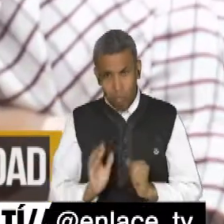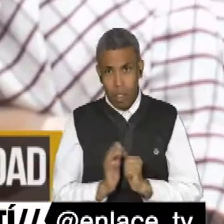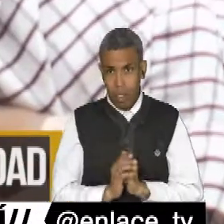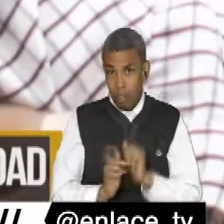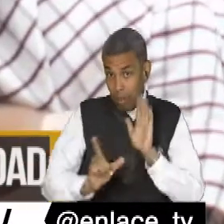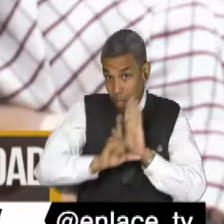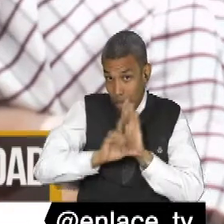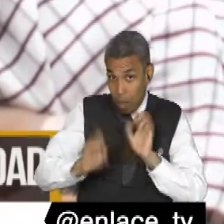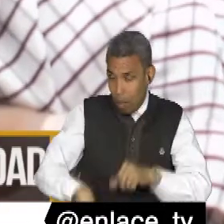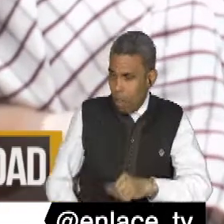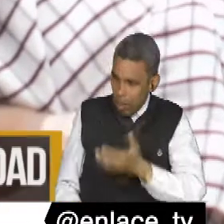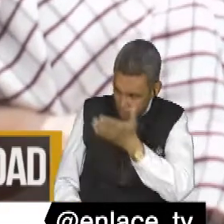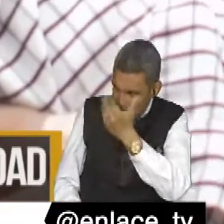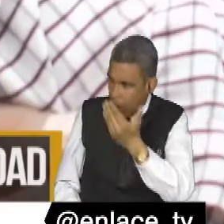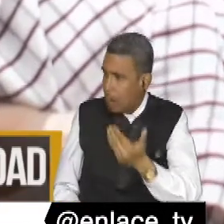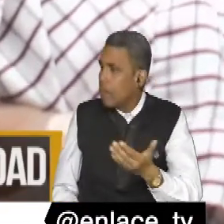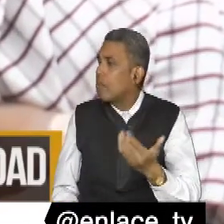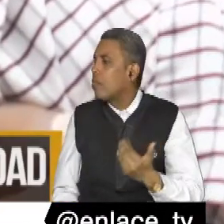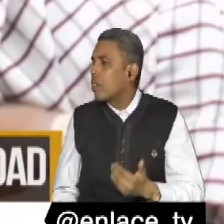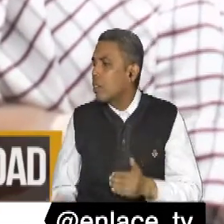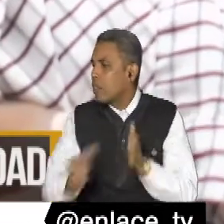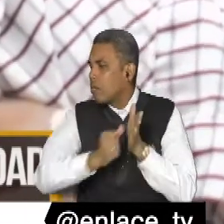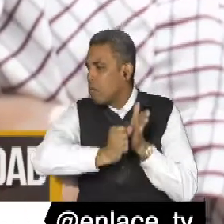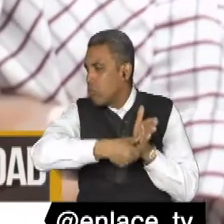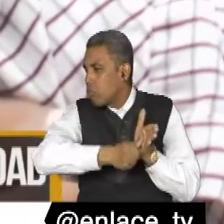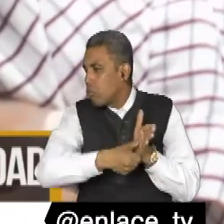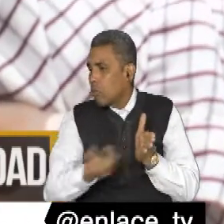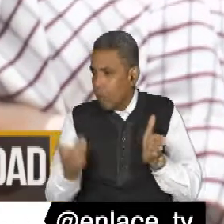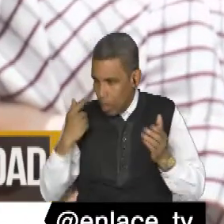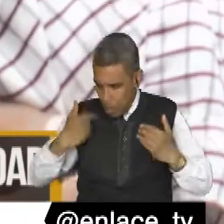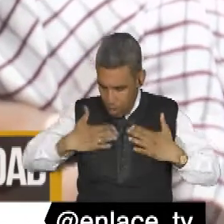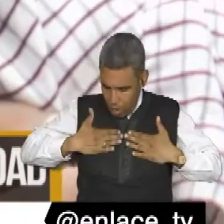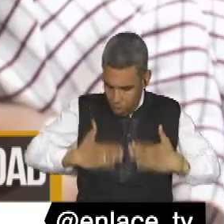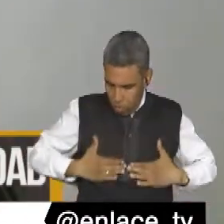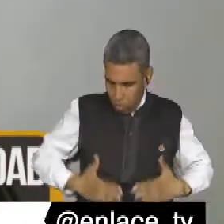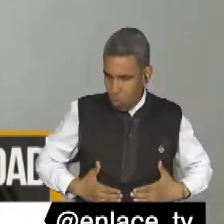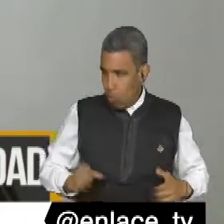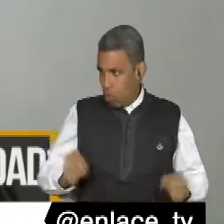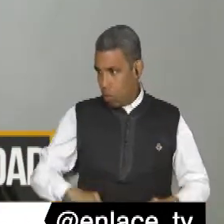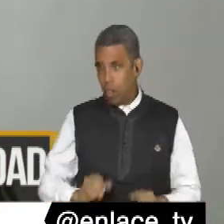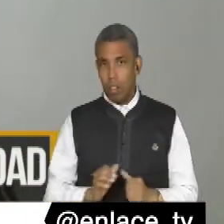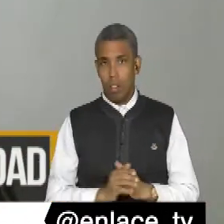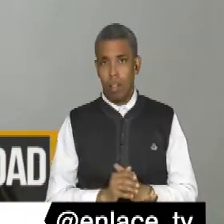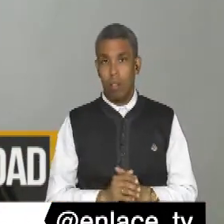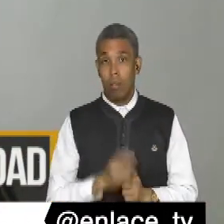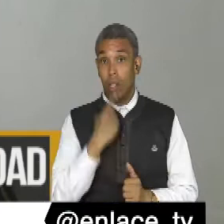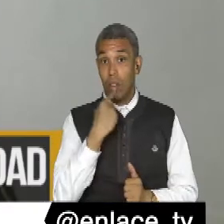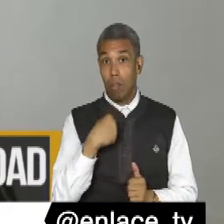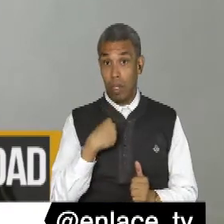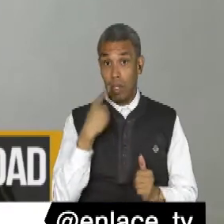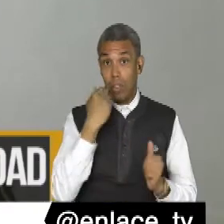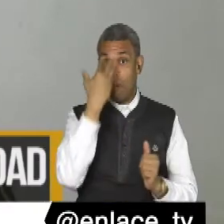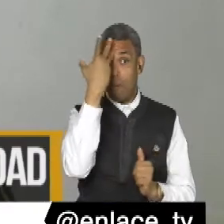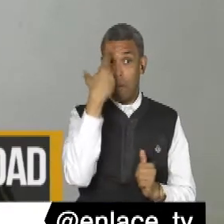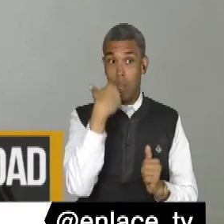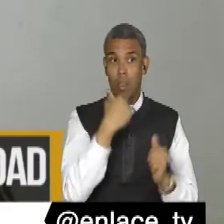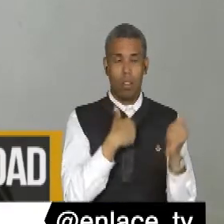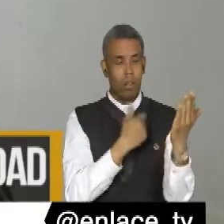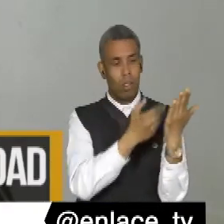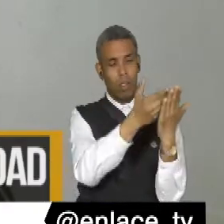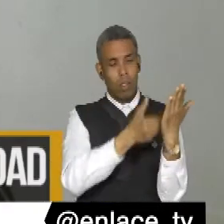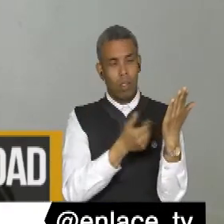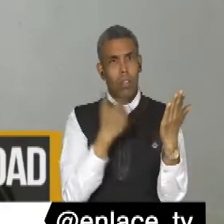normatividad colombiana, nos facultan nosotros como Policía Nacional realizar estos procedimientos. Mayor, pero en el dictamen de medicina legal dice que los jóvenes